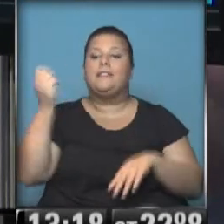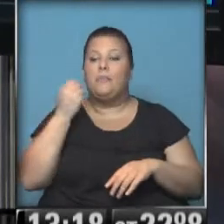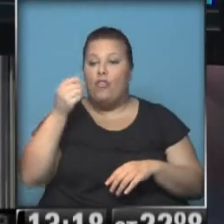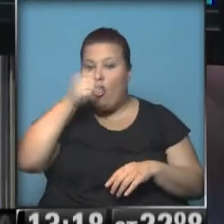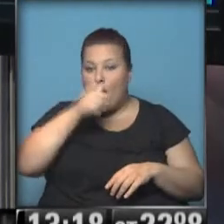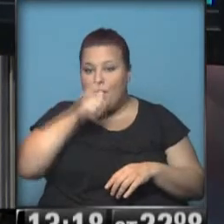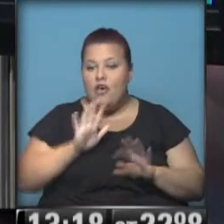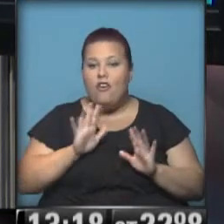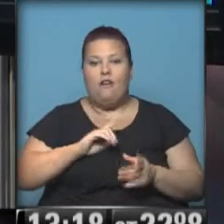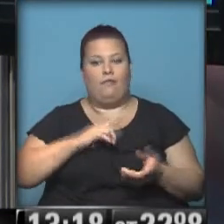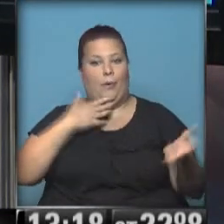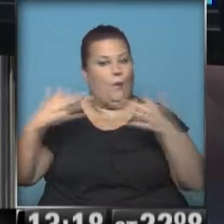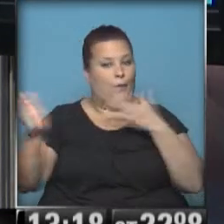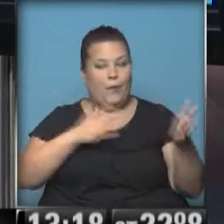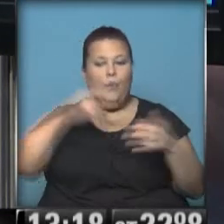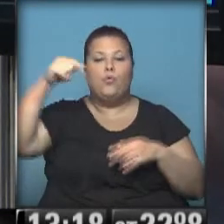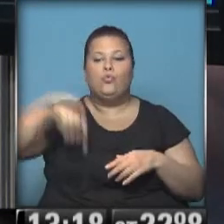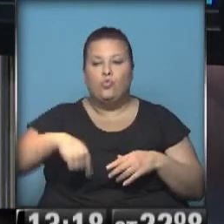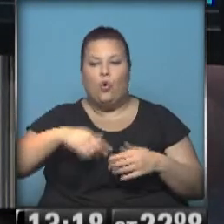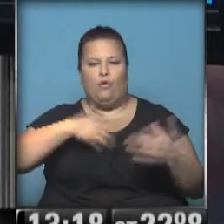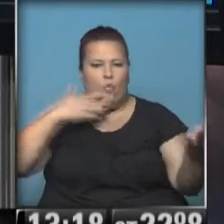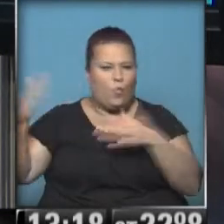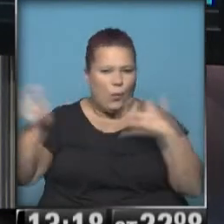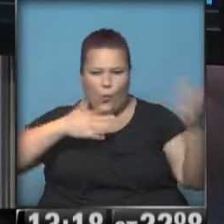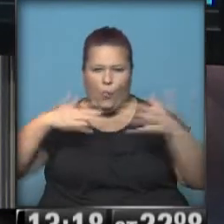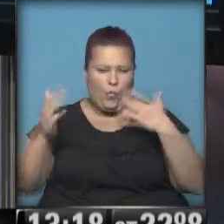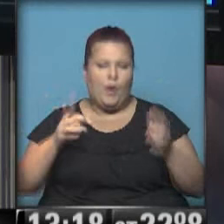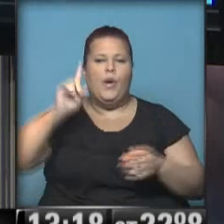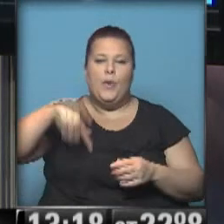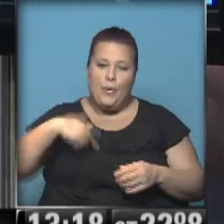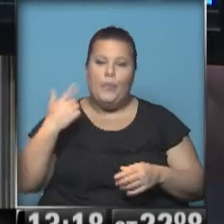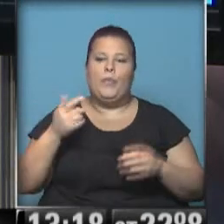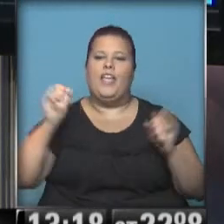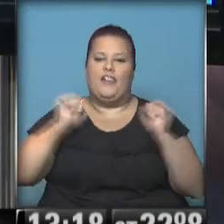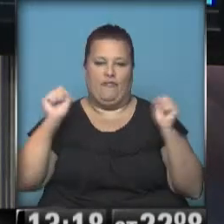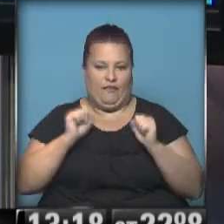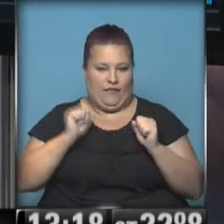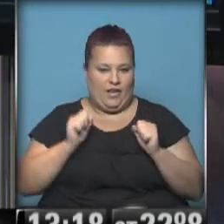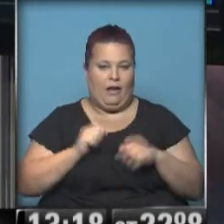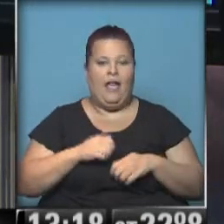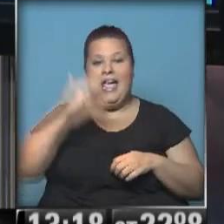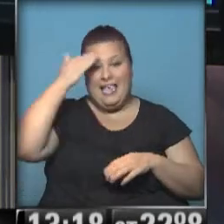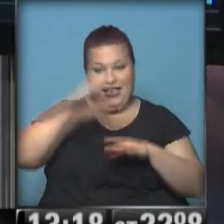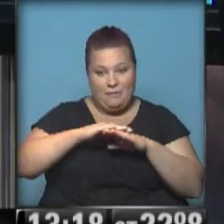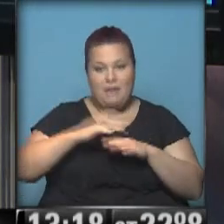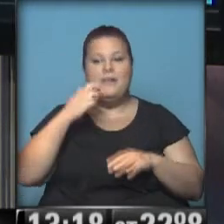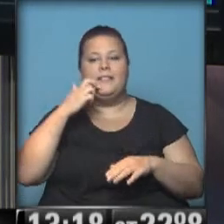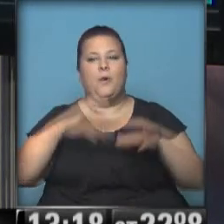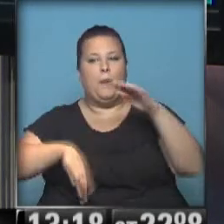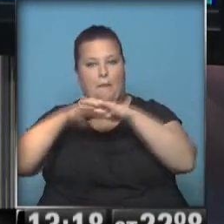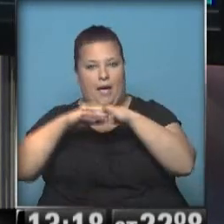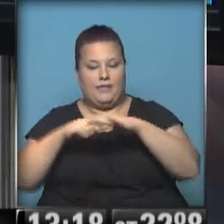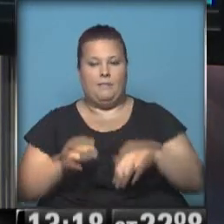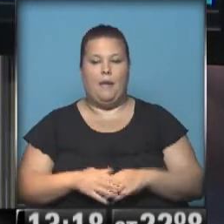del domingo será el cambio de vientos al sector sur con ráfagas intensas que dejarán un importante descenso de las temperaturas 15 la mínima 19 grados la temperatura